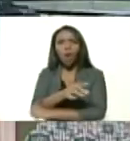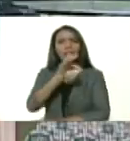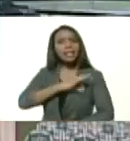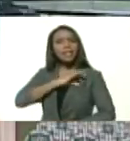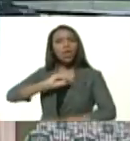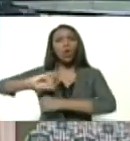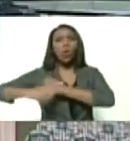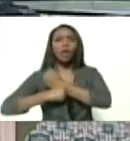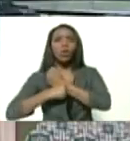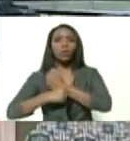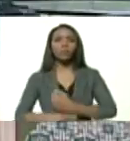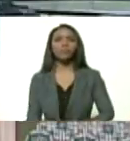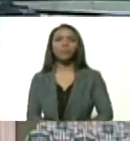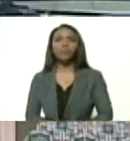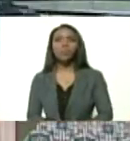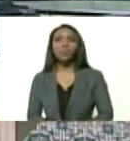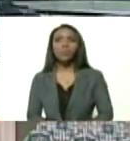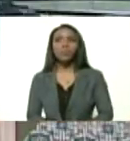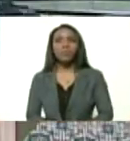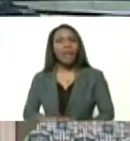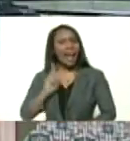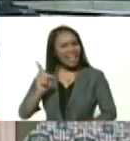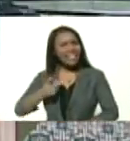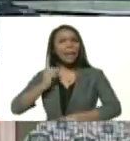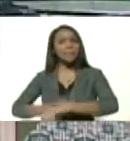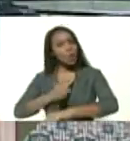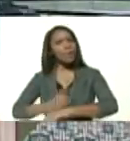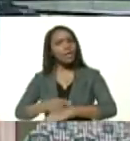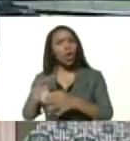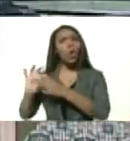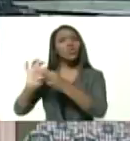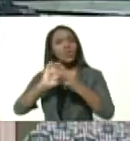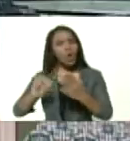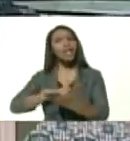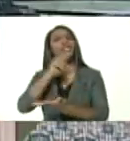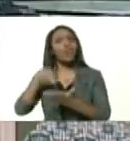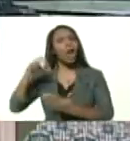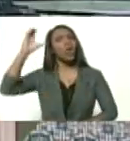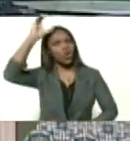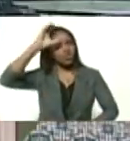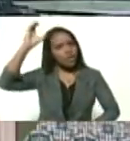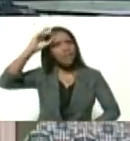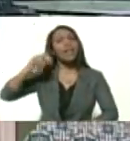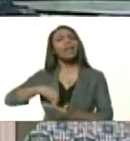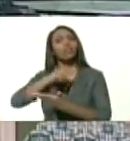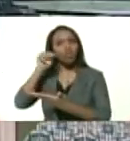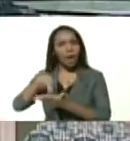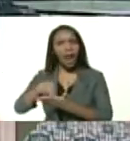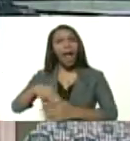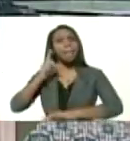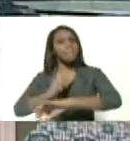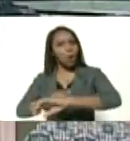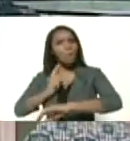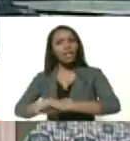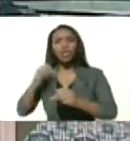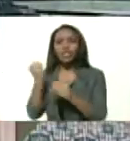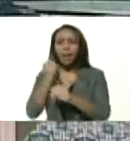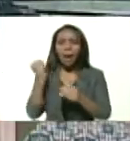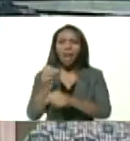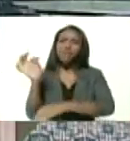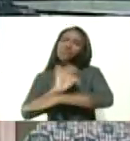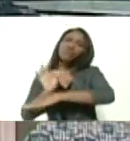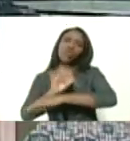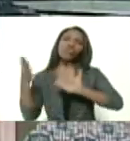Juan Guaidó. Este es el momento de la unión nacional, de la conciencia nacional. Es el momento de trabajar en